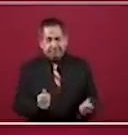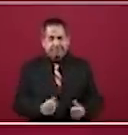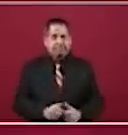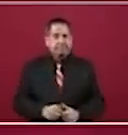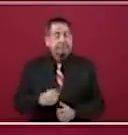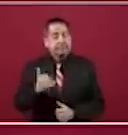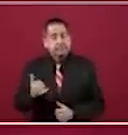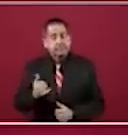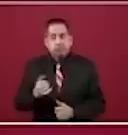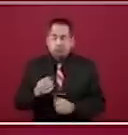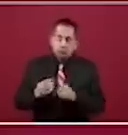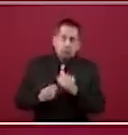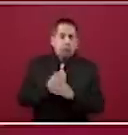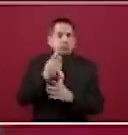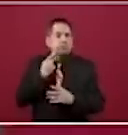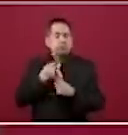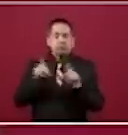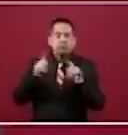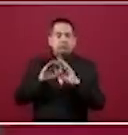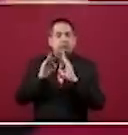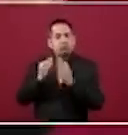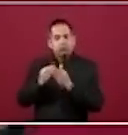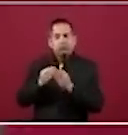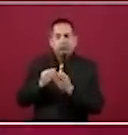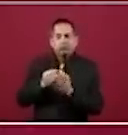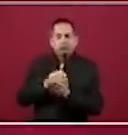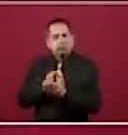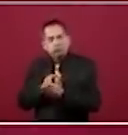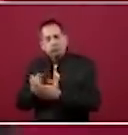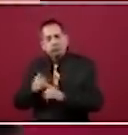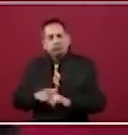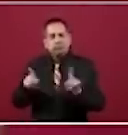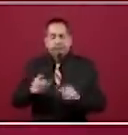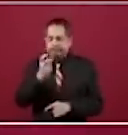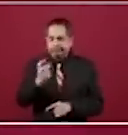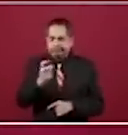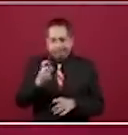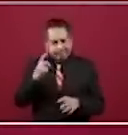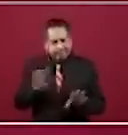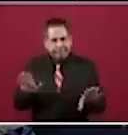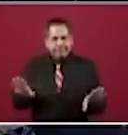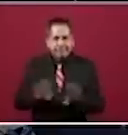y hacer la política de otra manera, de otra forma. Esa es la transformación.